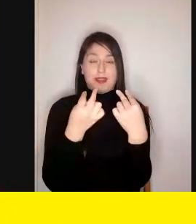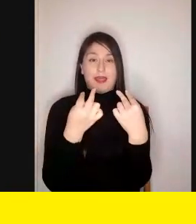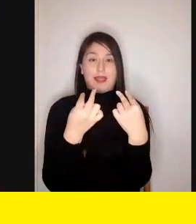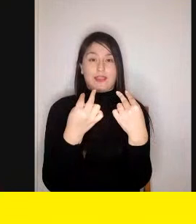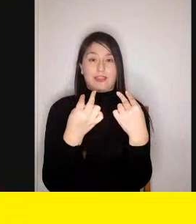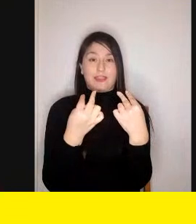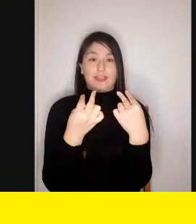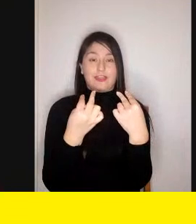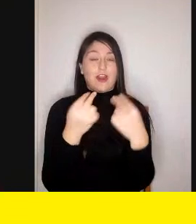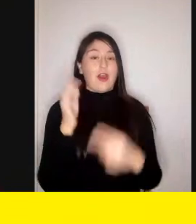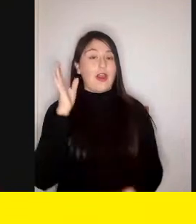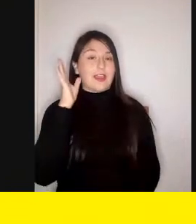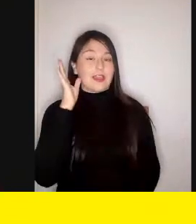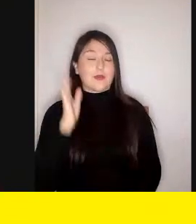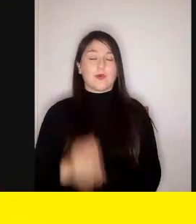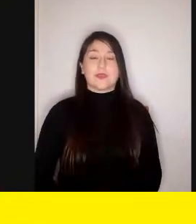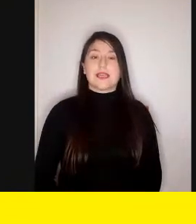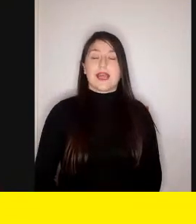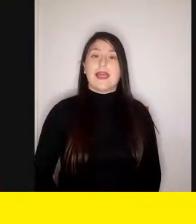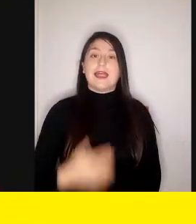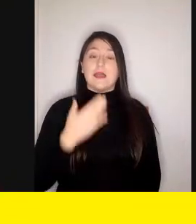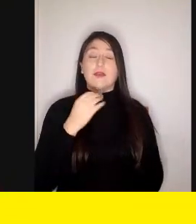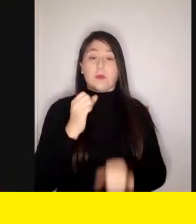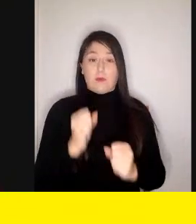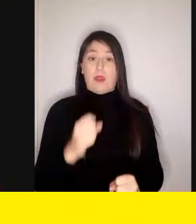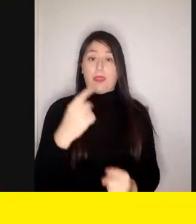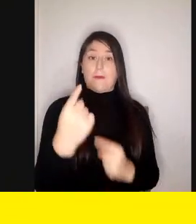llamarlos, que nos pueden hacer preguntas.